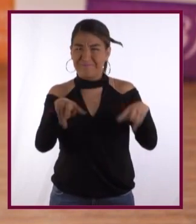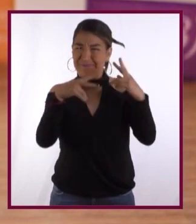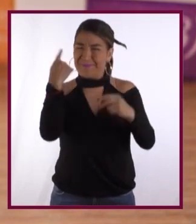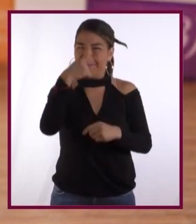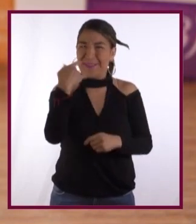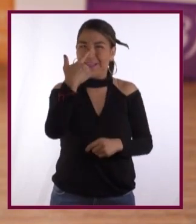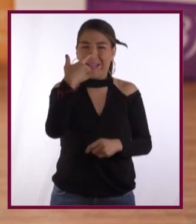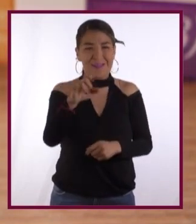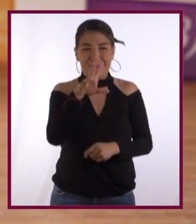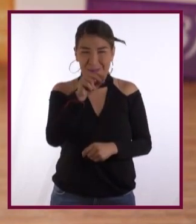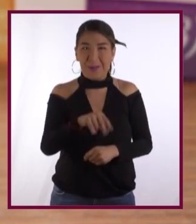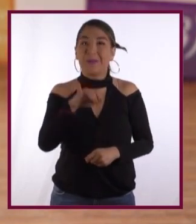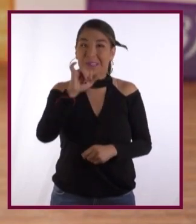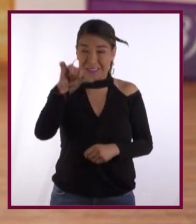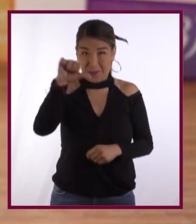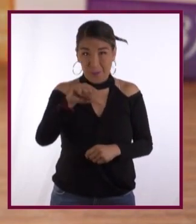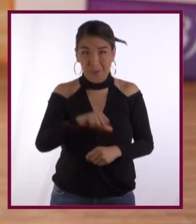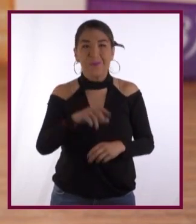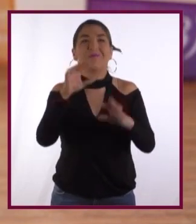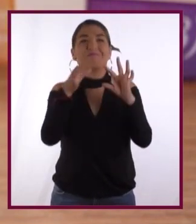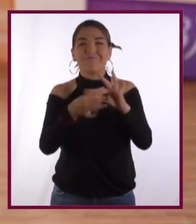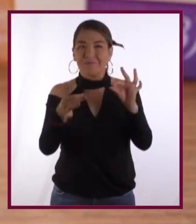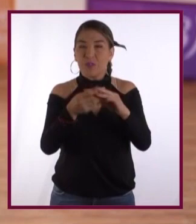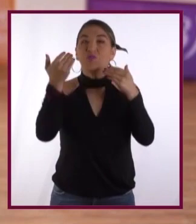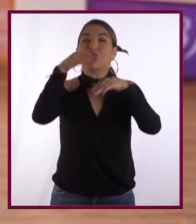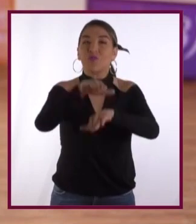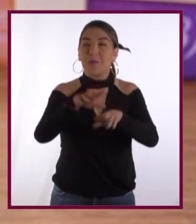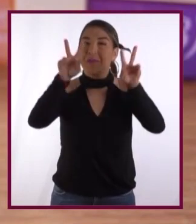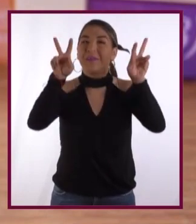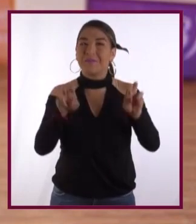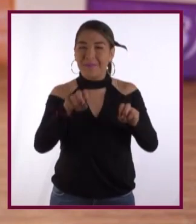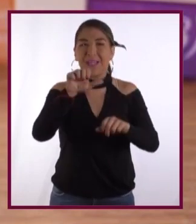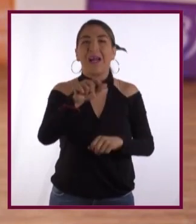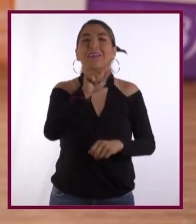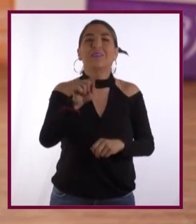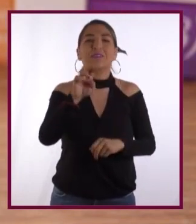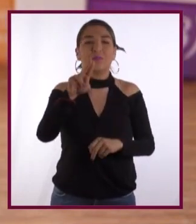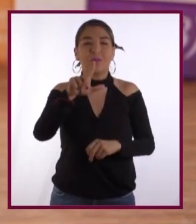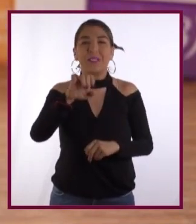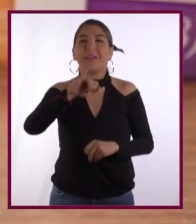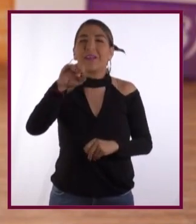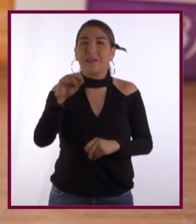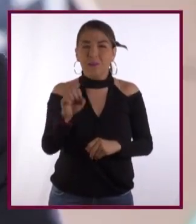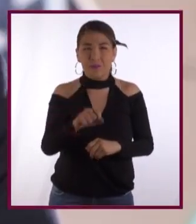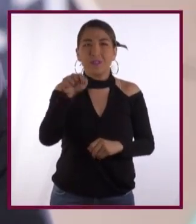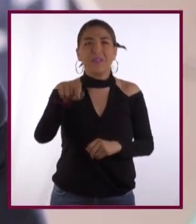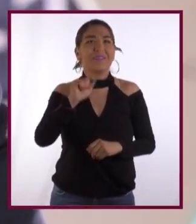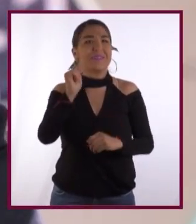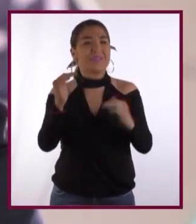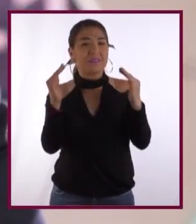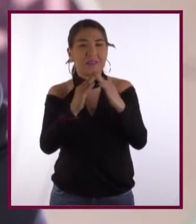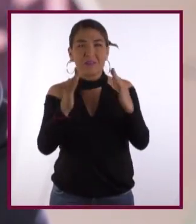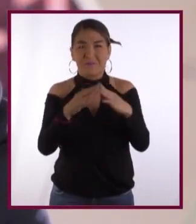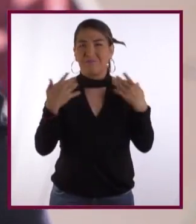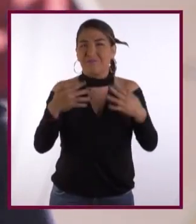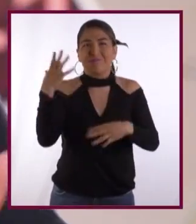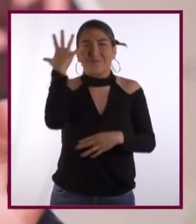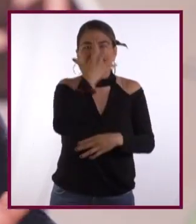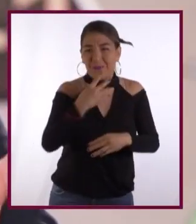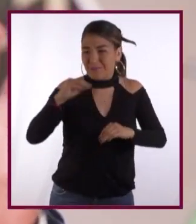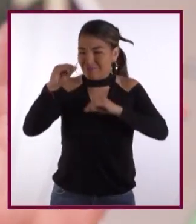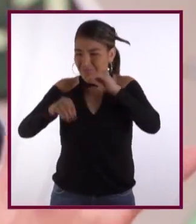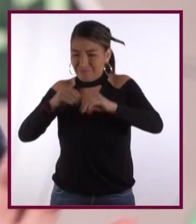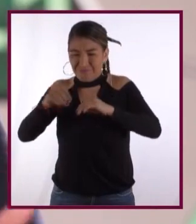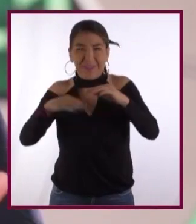veas con esos ojos, Ismara. En serio que va a ser de azulejos. Mira, es que me llamó mucho la atención que la Casa de los Azulejos